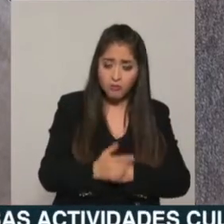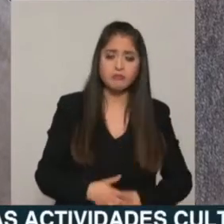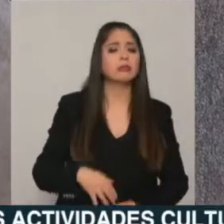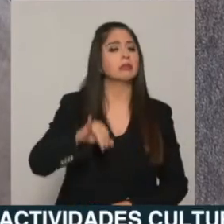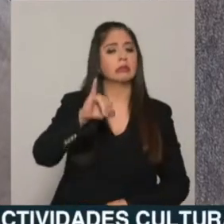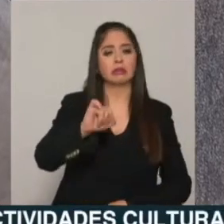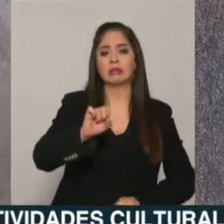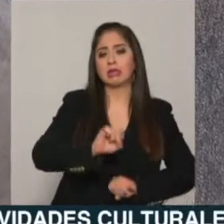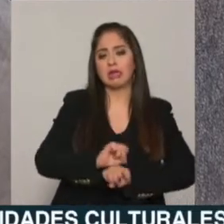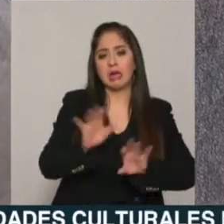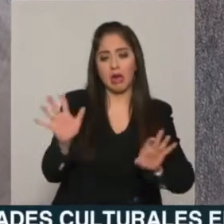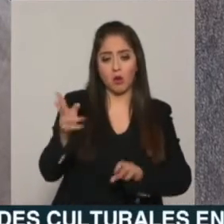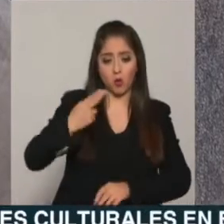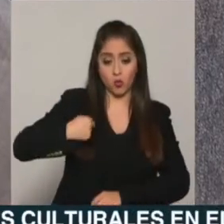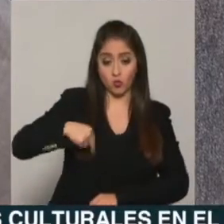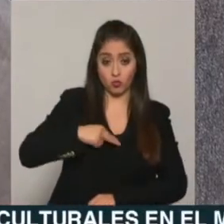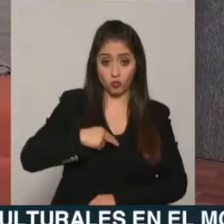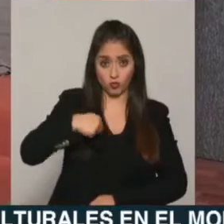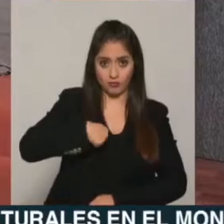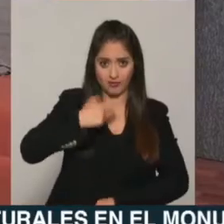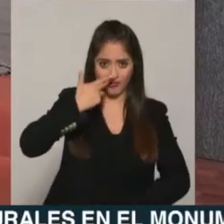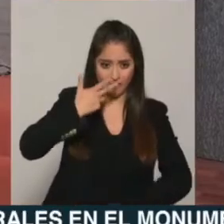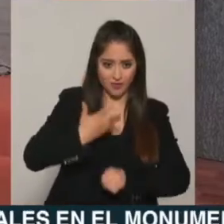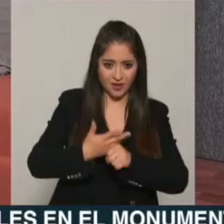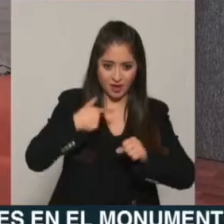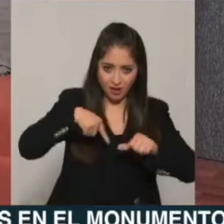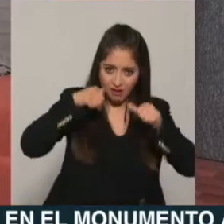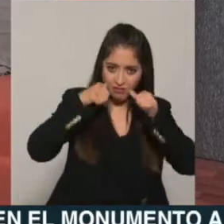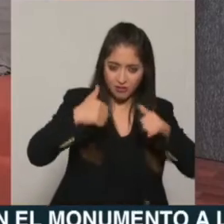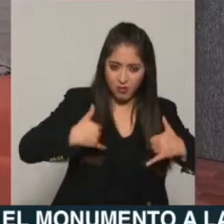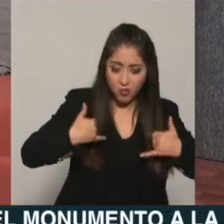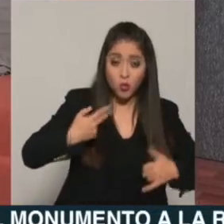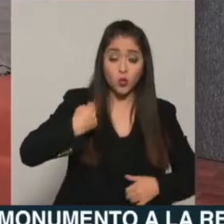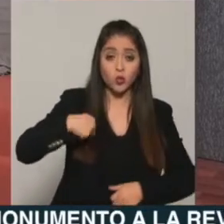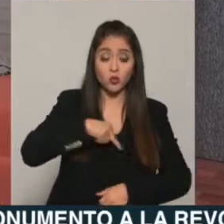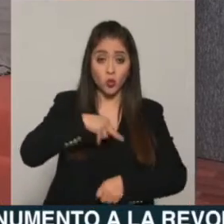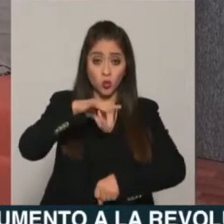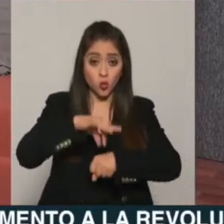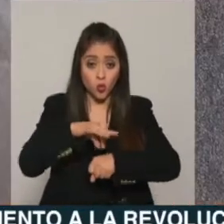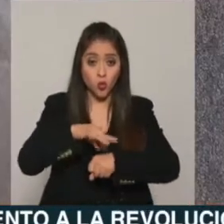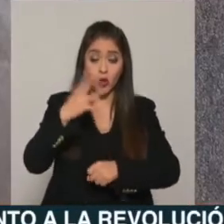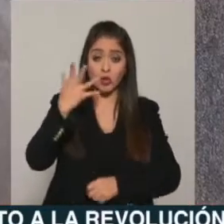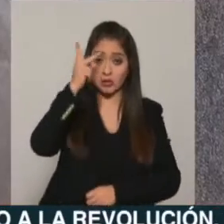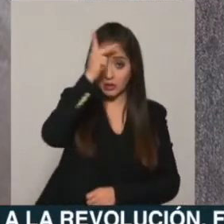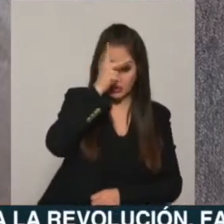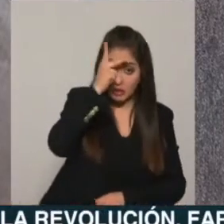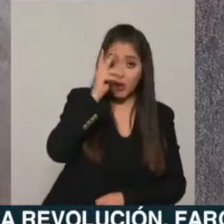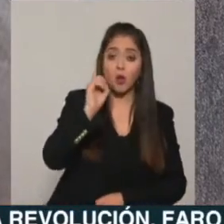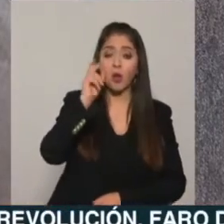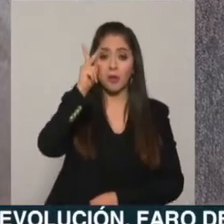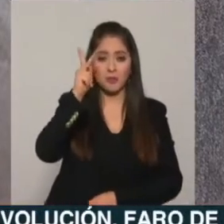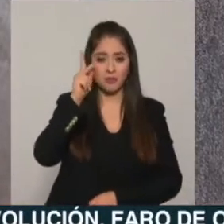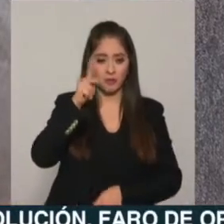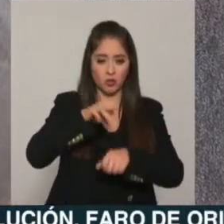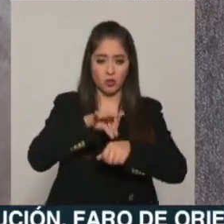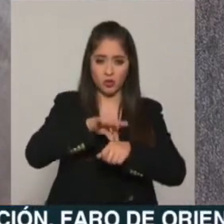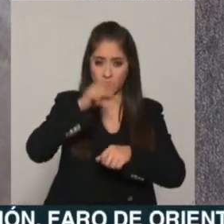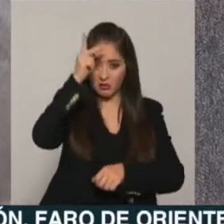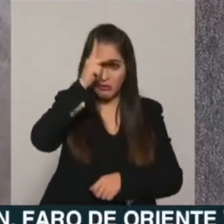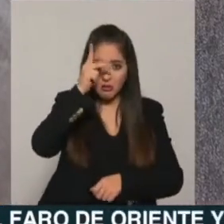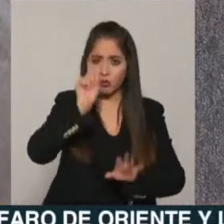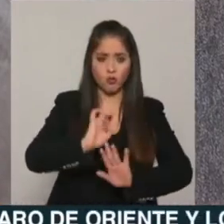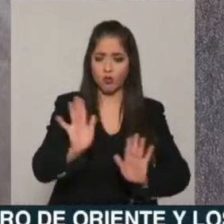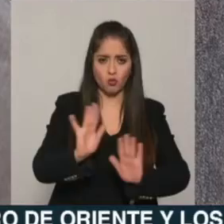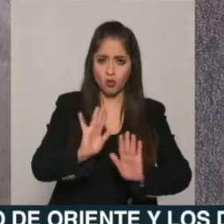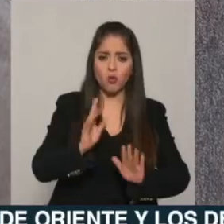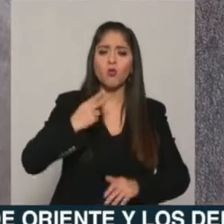tener cierta preparación, desde luego. No somos médicos, no somos psicólogos, no somos psiquiatras, pero algo debemos de entender